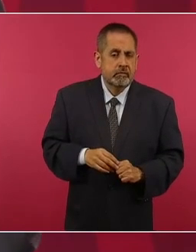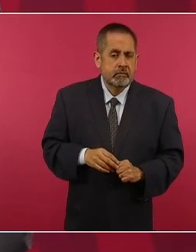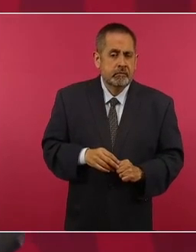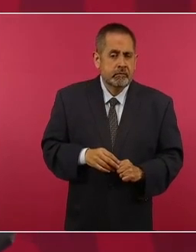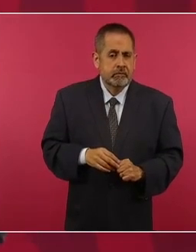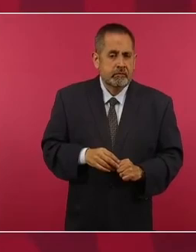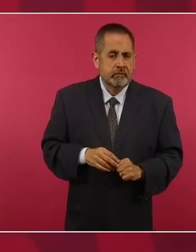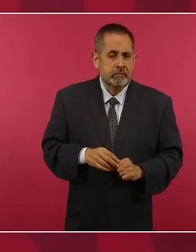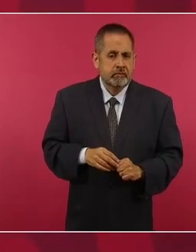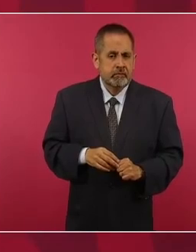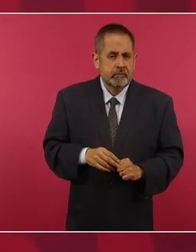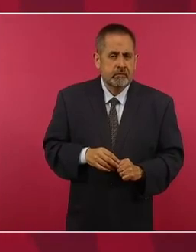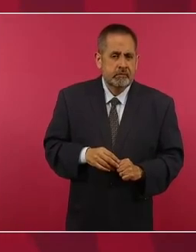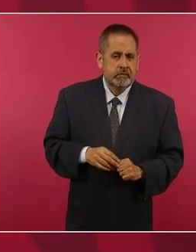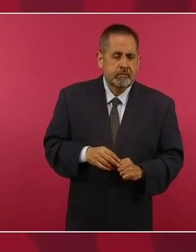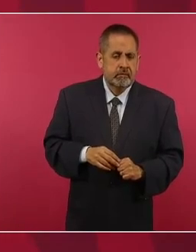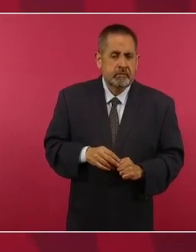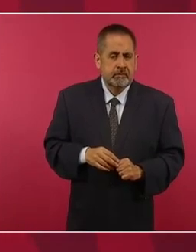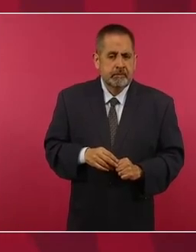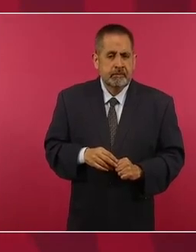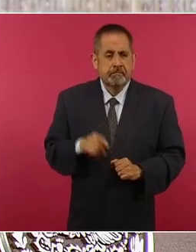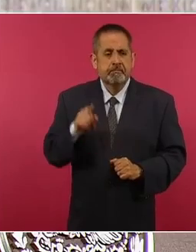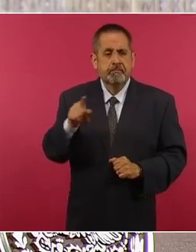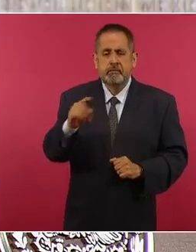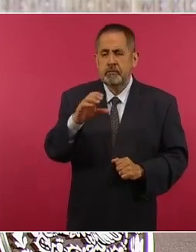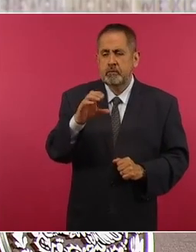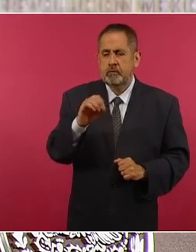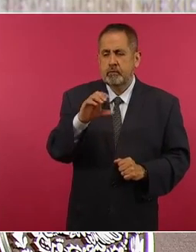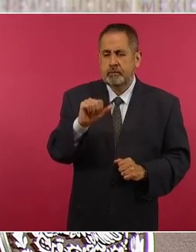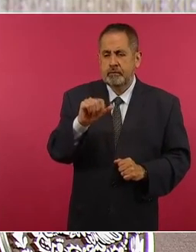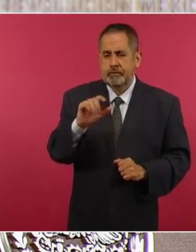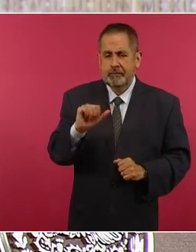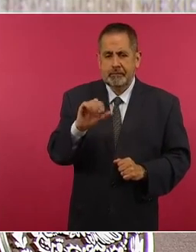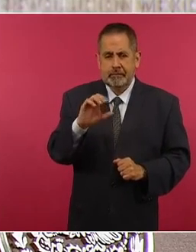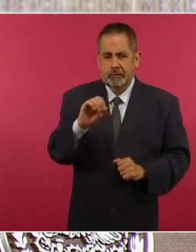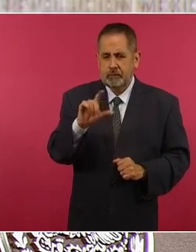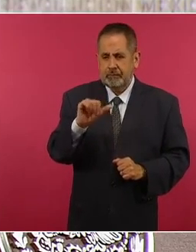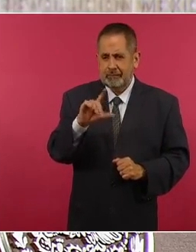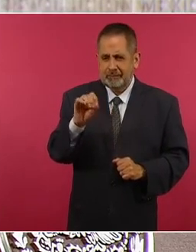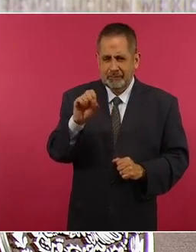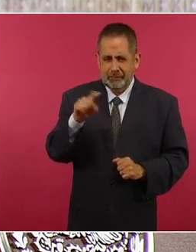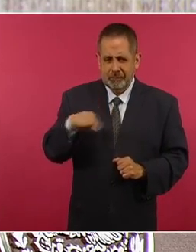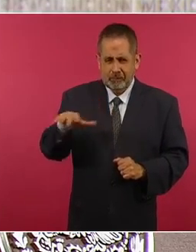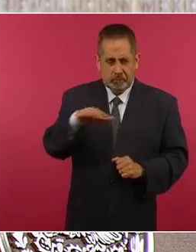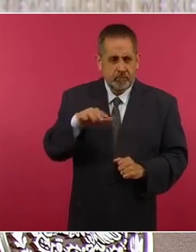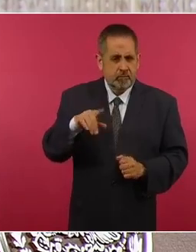crear en Coatzacoalcos una planta